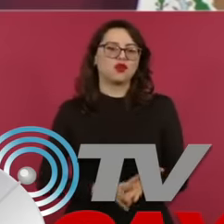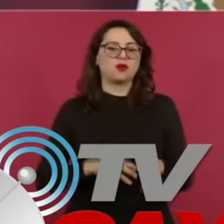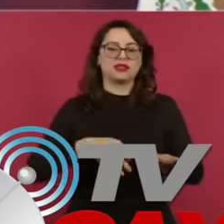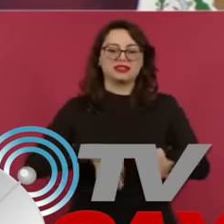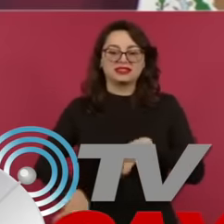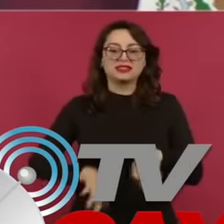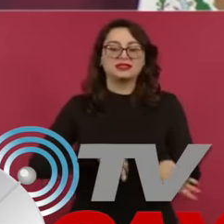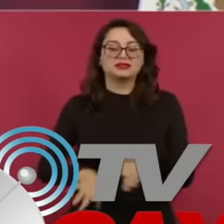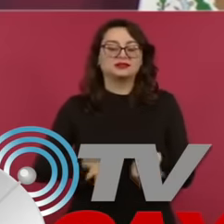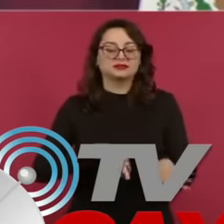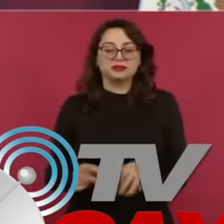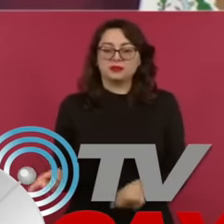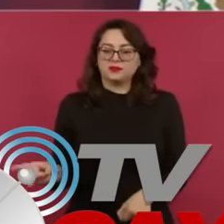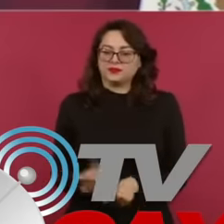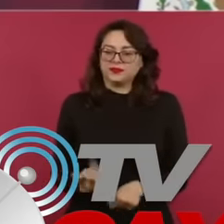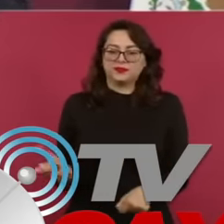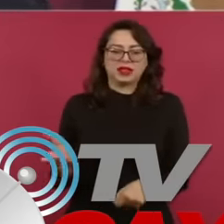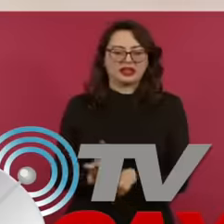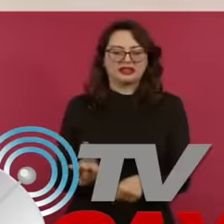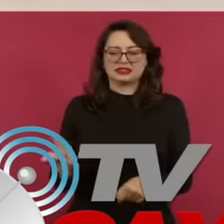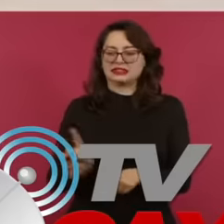si trabajamos